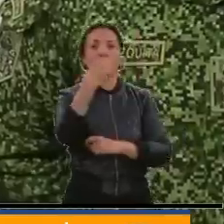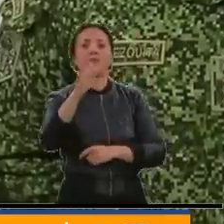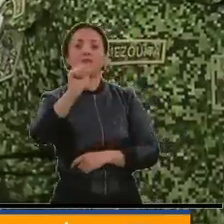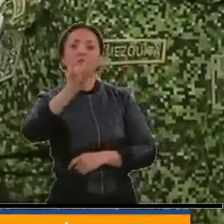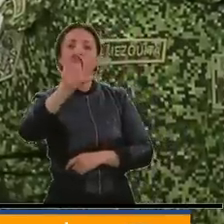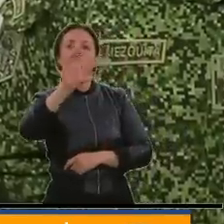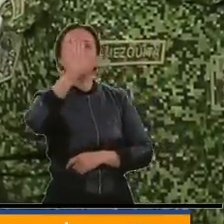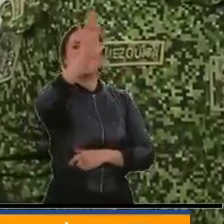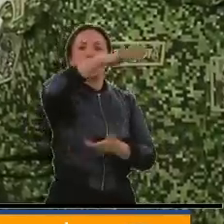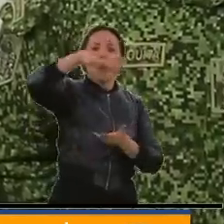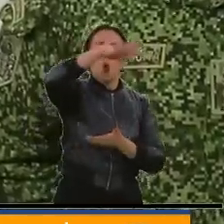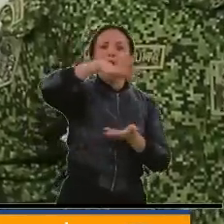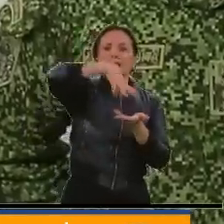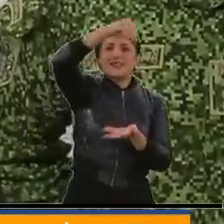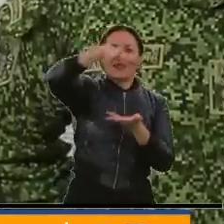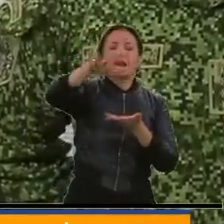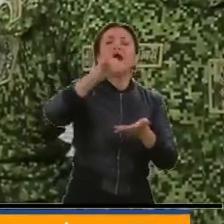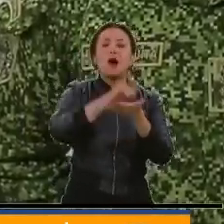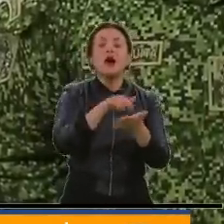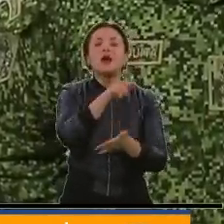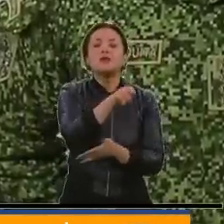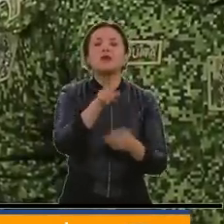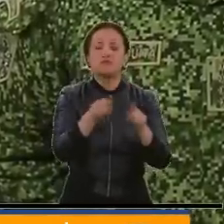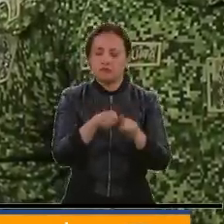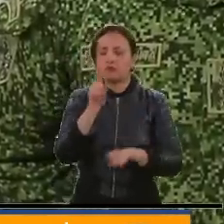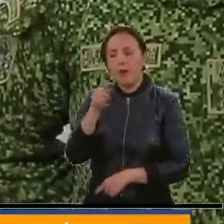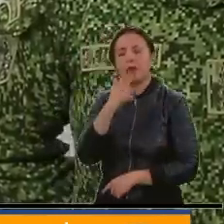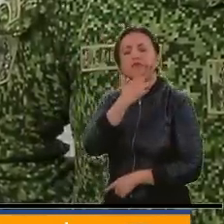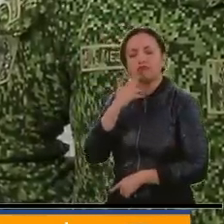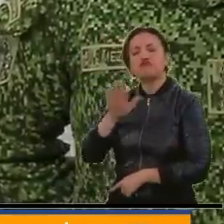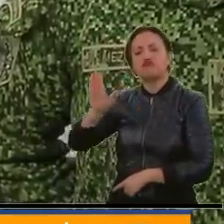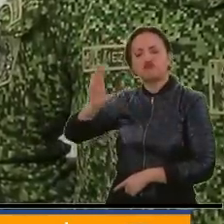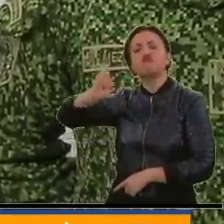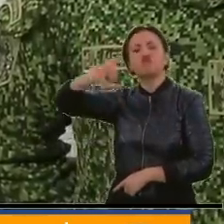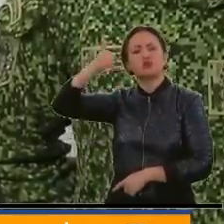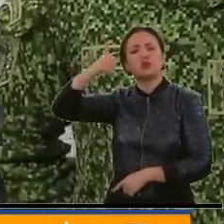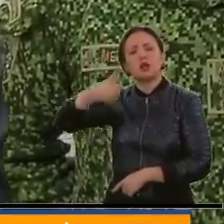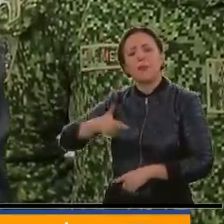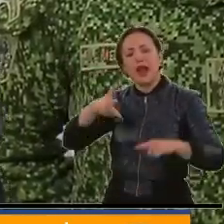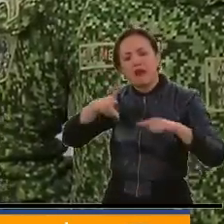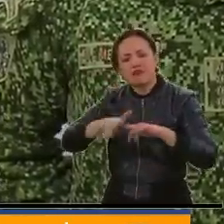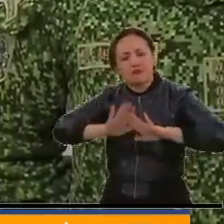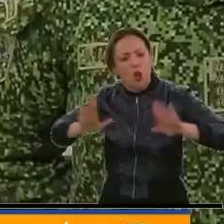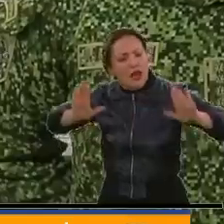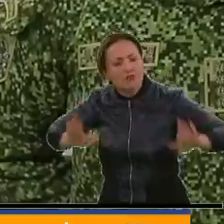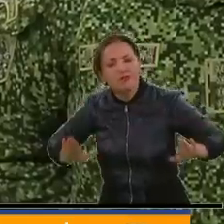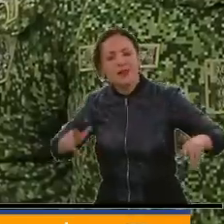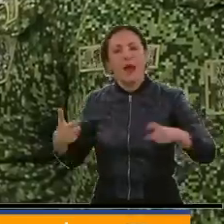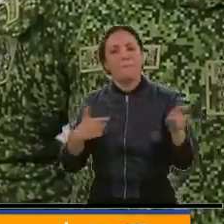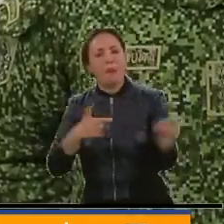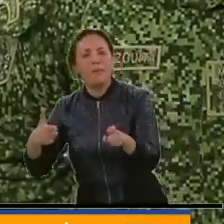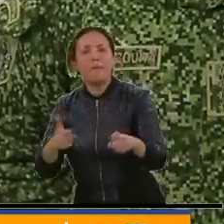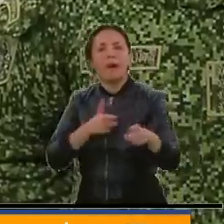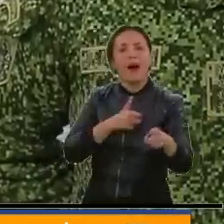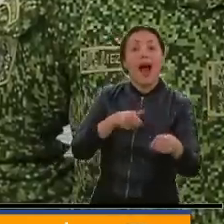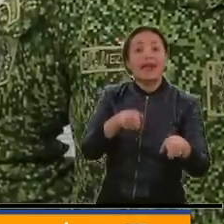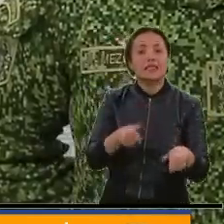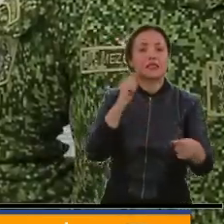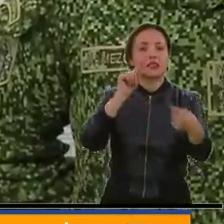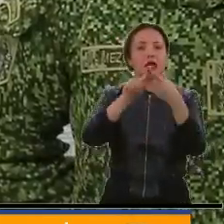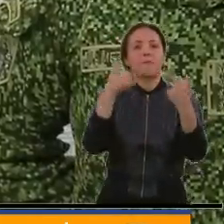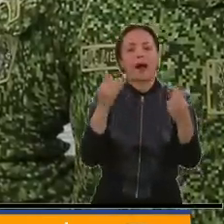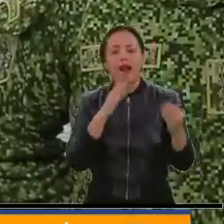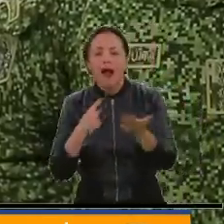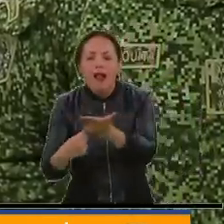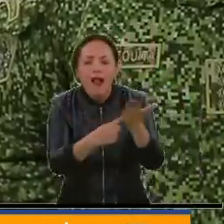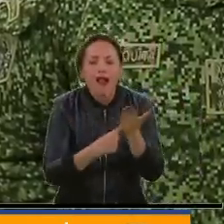Nevada ratifican su compromiso con el cese bilateral. Con estos grupos se iniciarán los espacios de diálogos sociales y